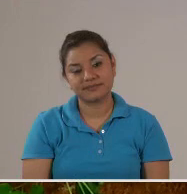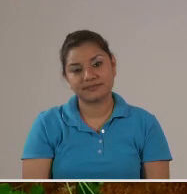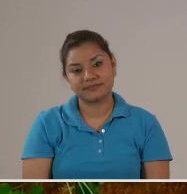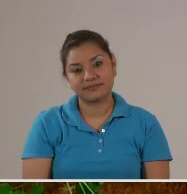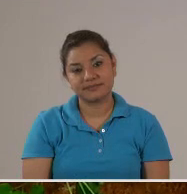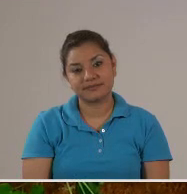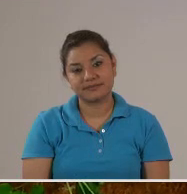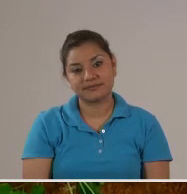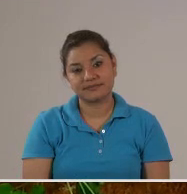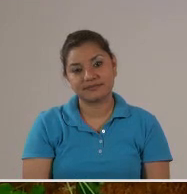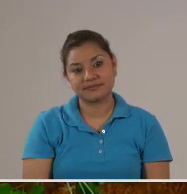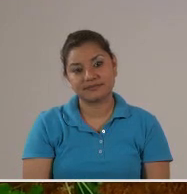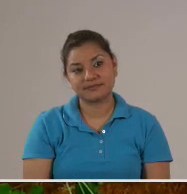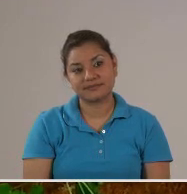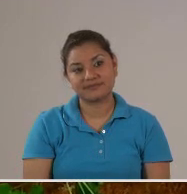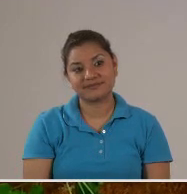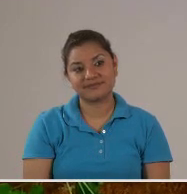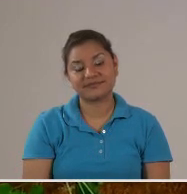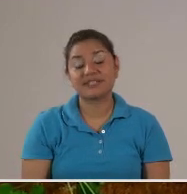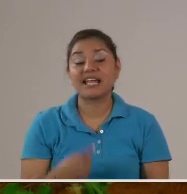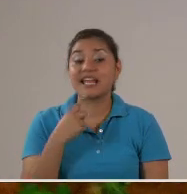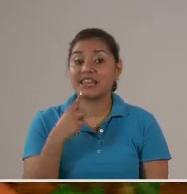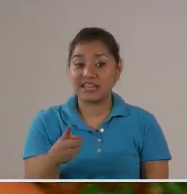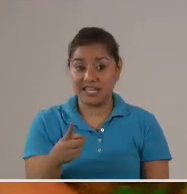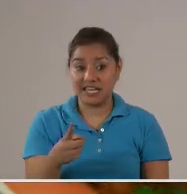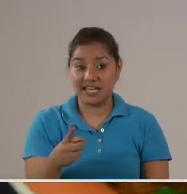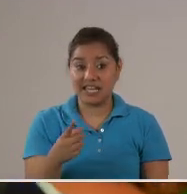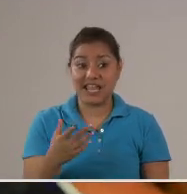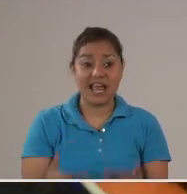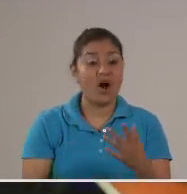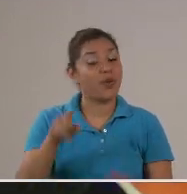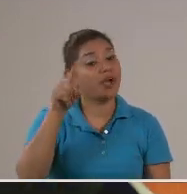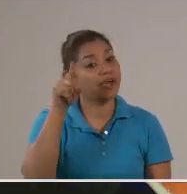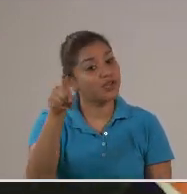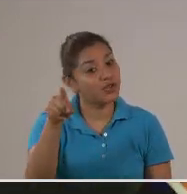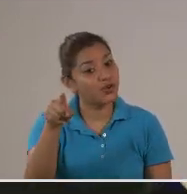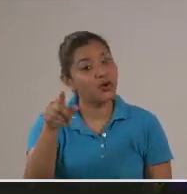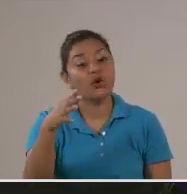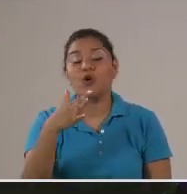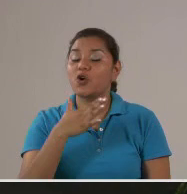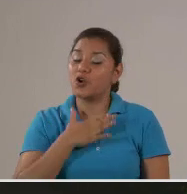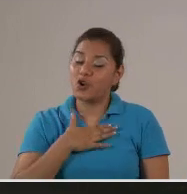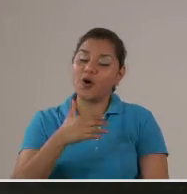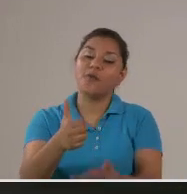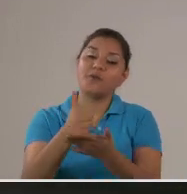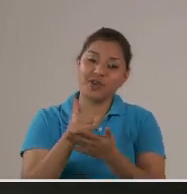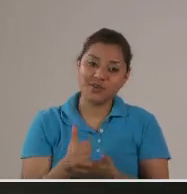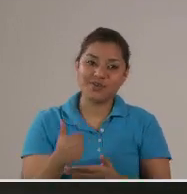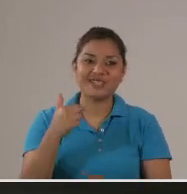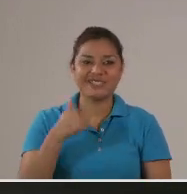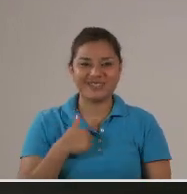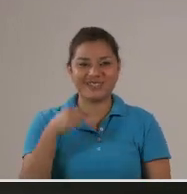amar Es más es más Dígale aunque tú no colabores yo te voy a